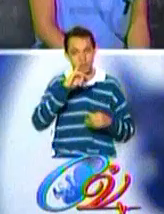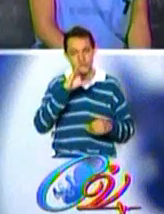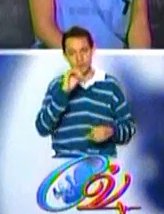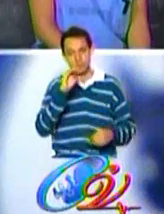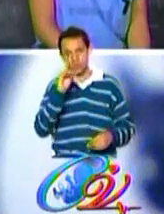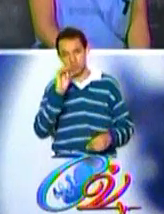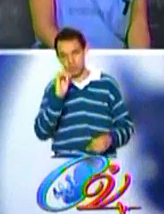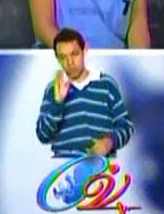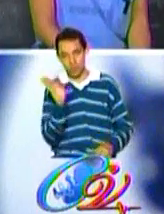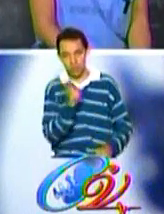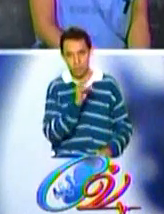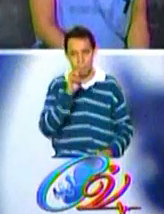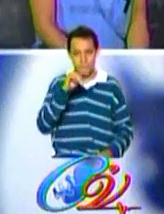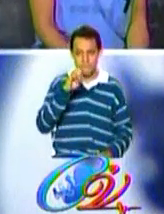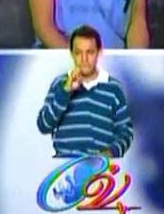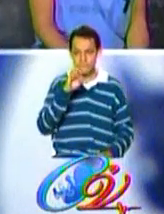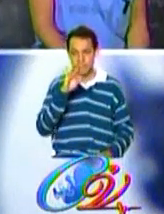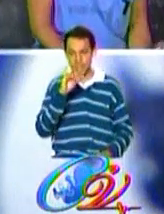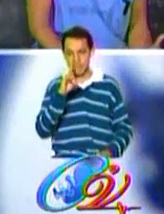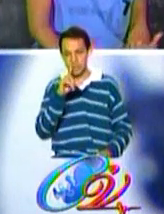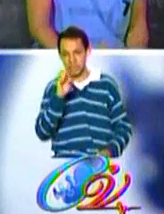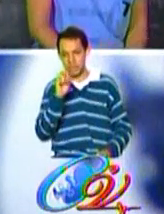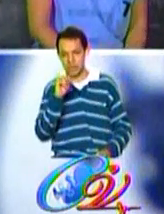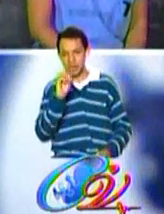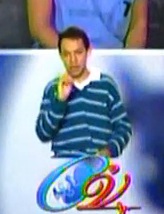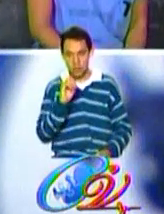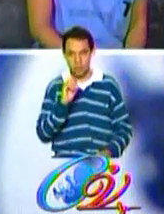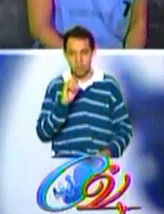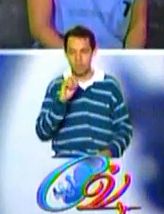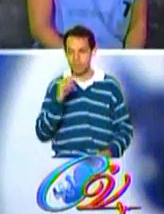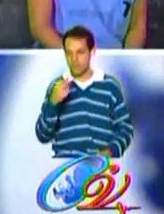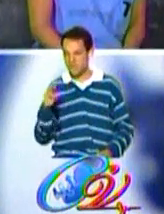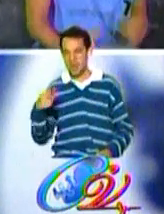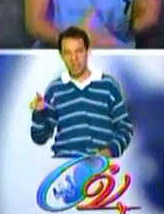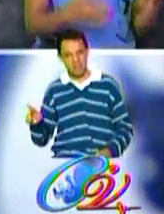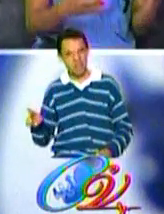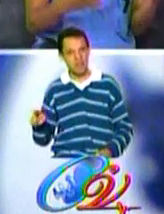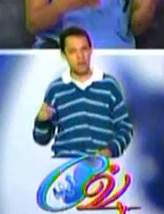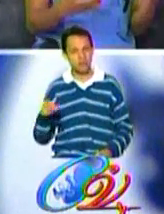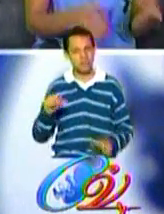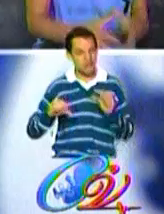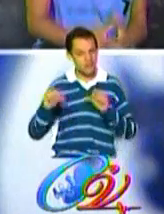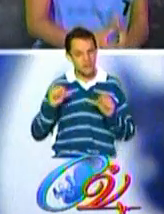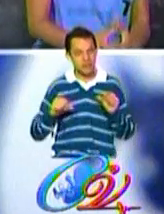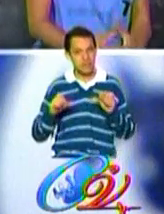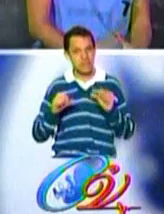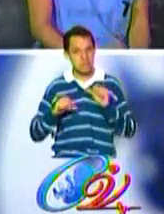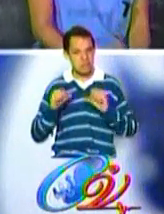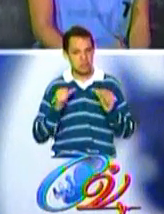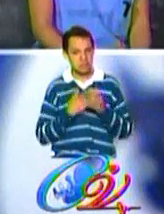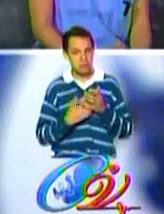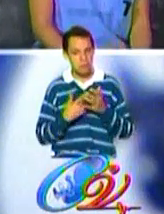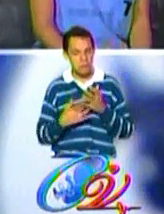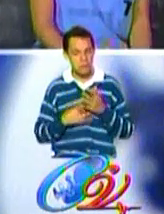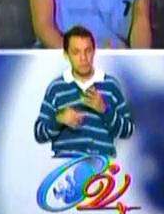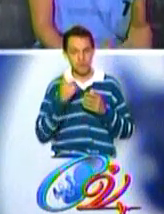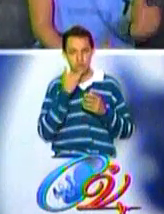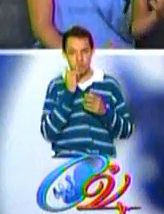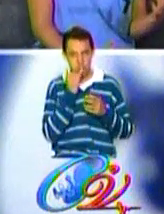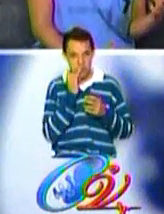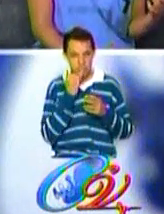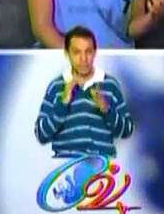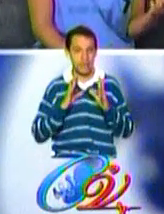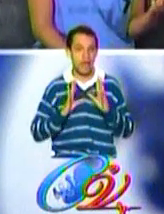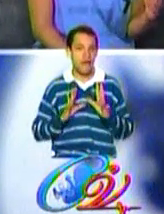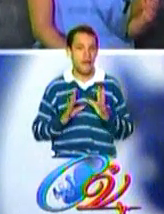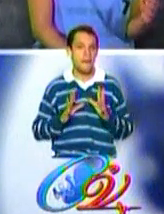de metileno, y le hacemos pues todos como le buscamos micotoxinas también en la orina, les hacemos